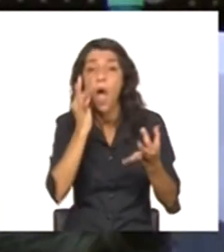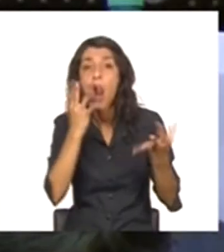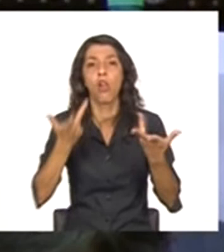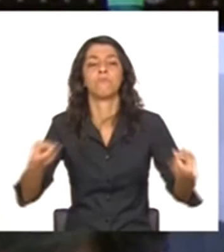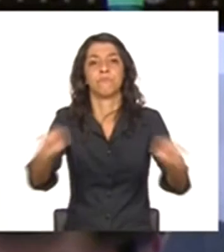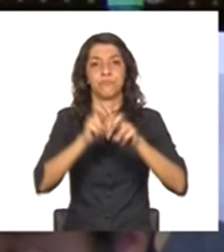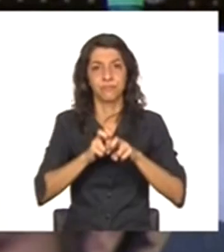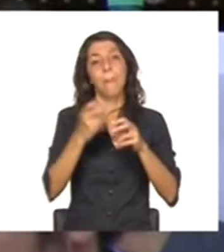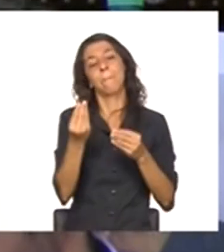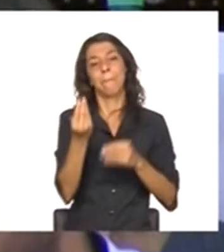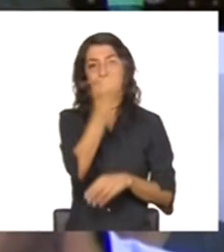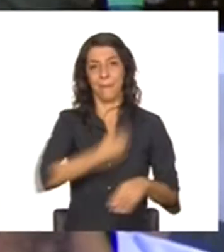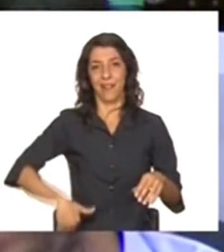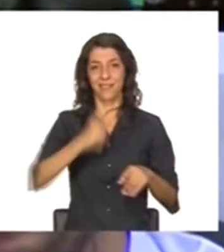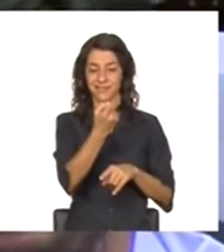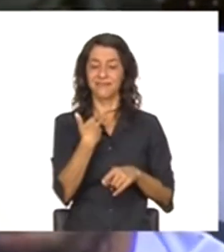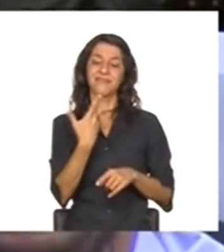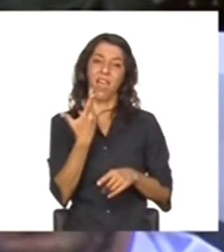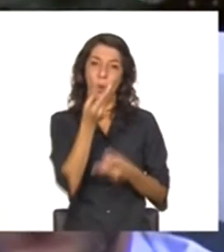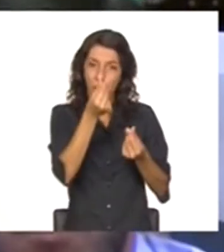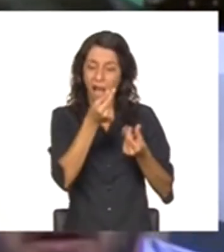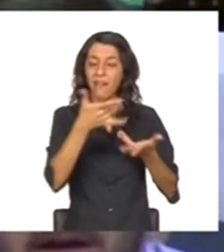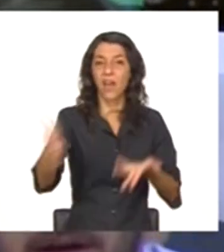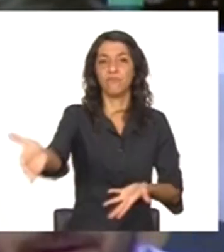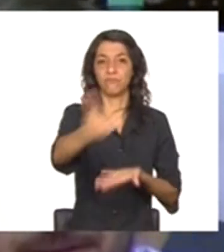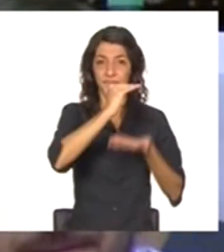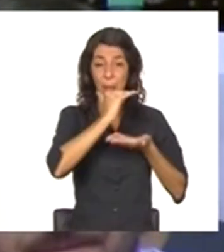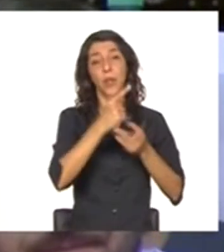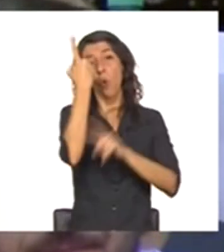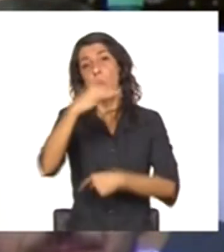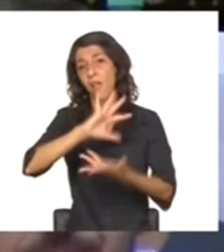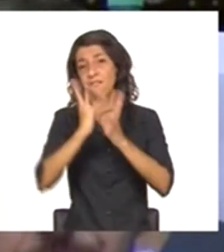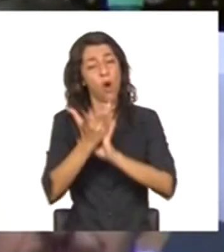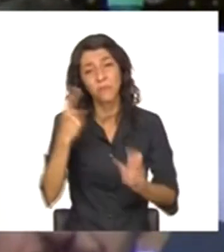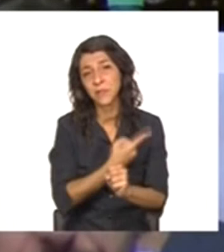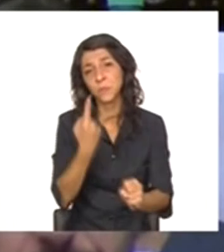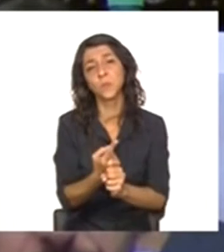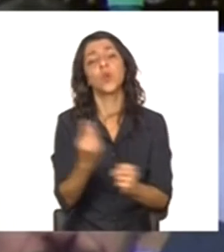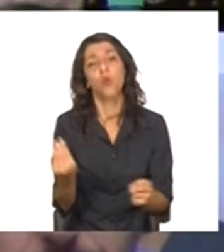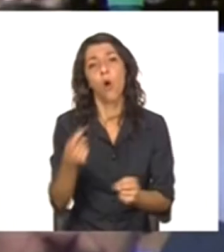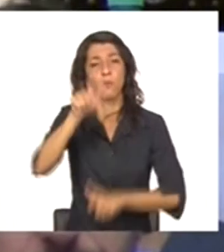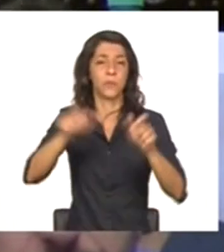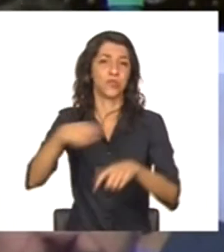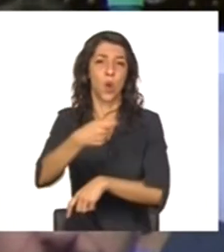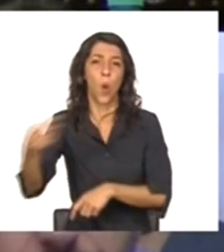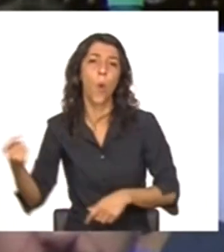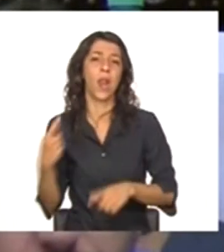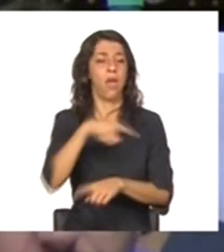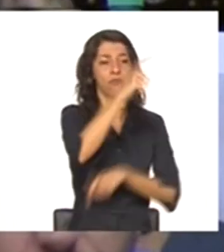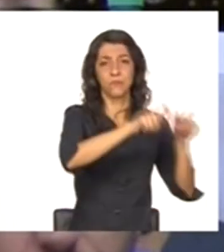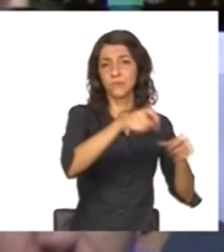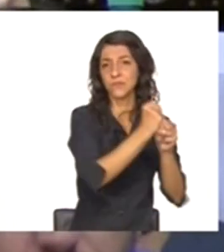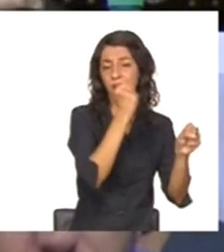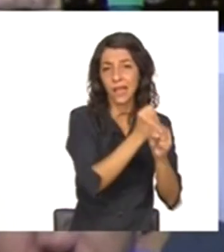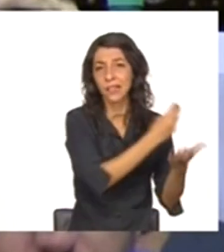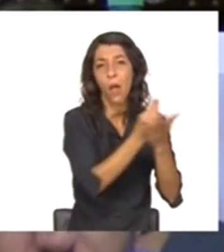Estado. La única que no podíamos hacer era sacarle la plata a los jubilados y jubiladas, a los trabajadores y trabajadoras, a los titulares de asignación